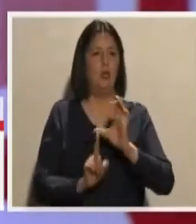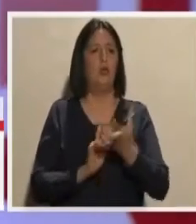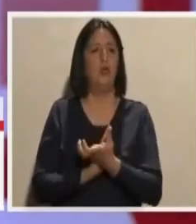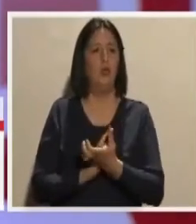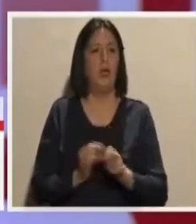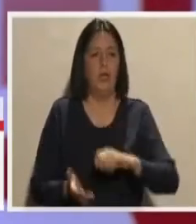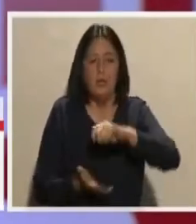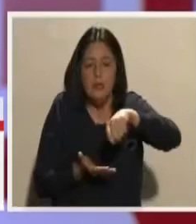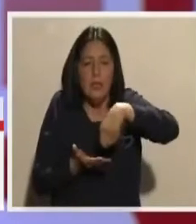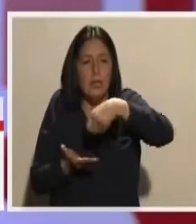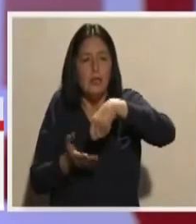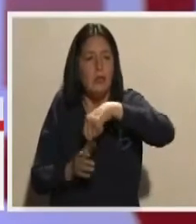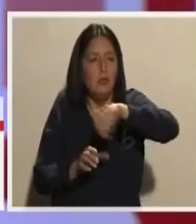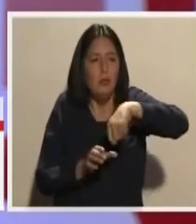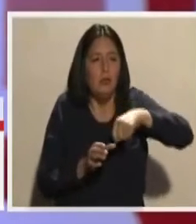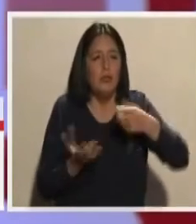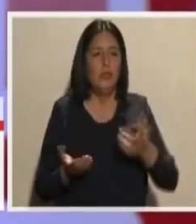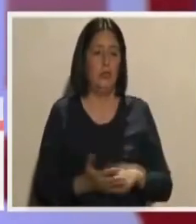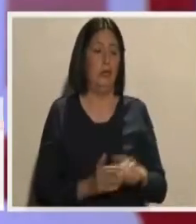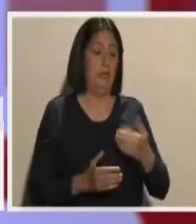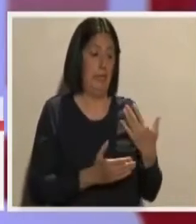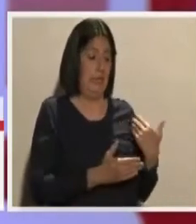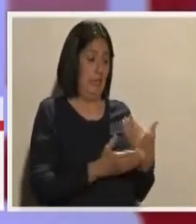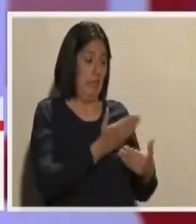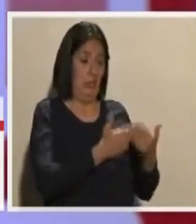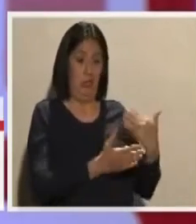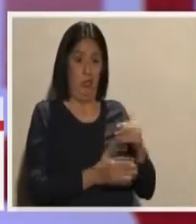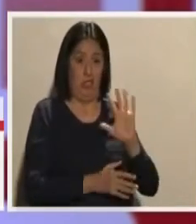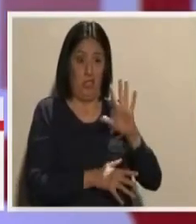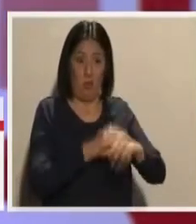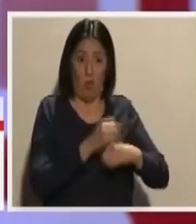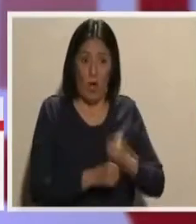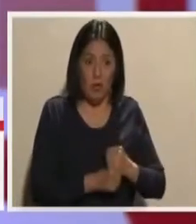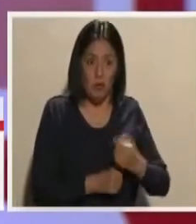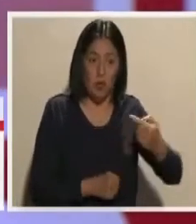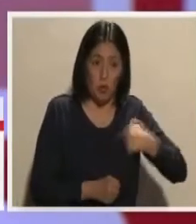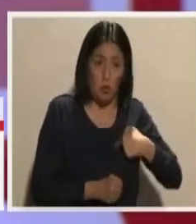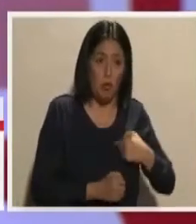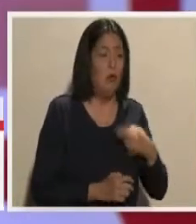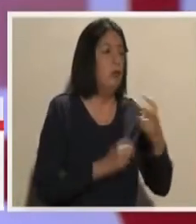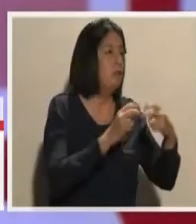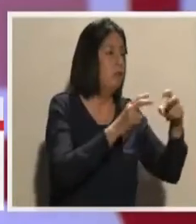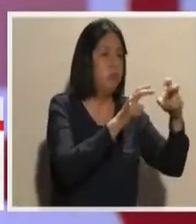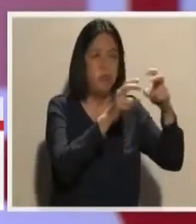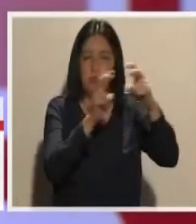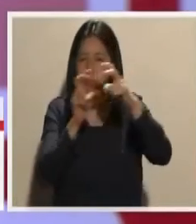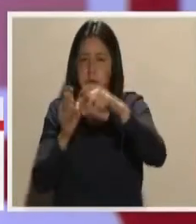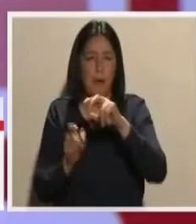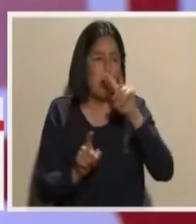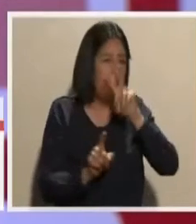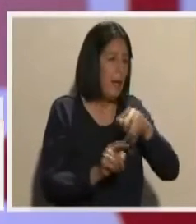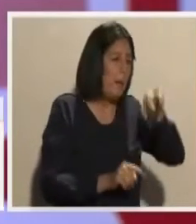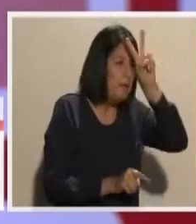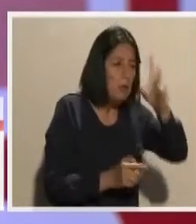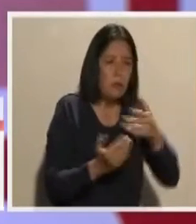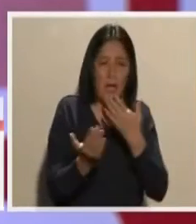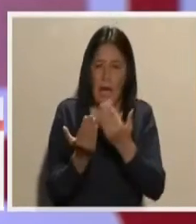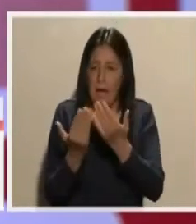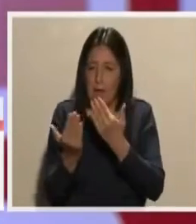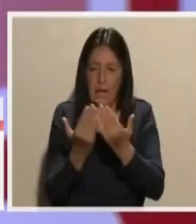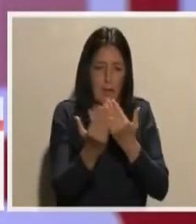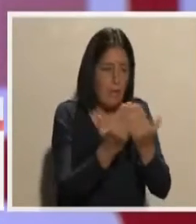gastronomía. En los últimos 5 años he venido recorriendo todo el Perú para hablar con los peruanos de las